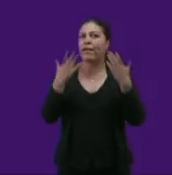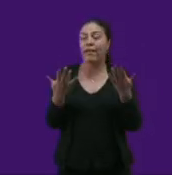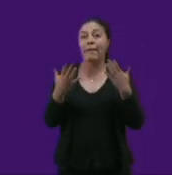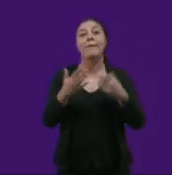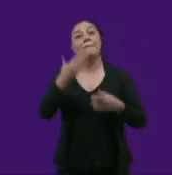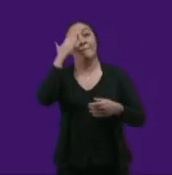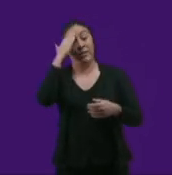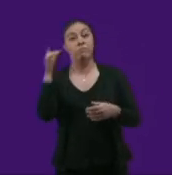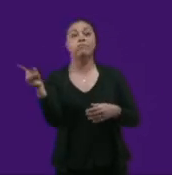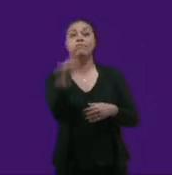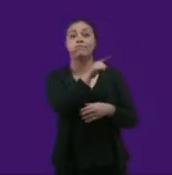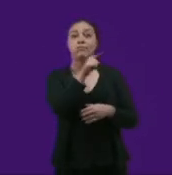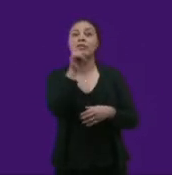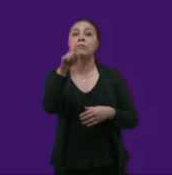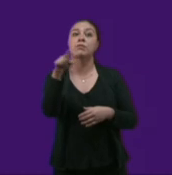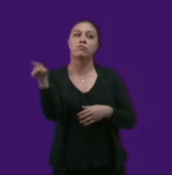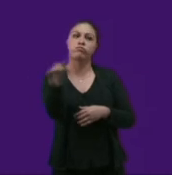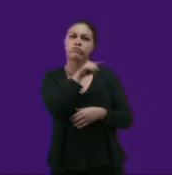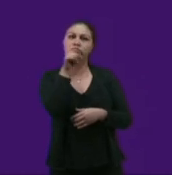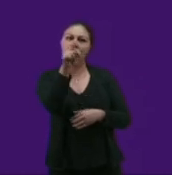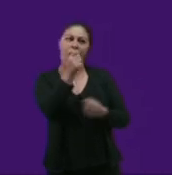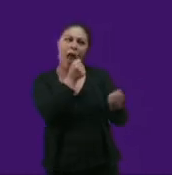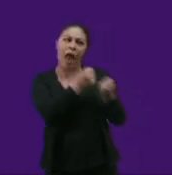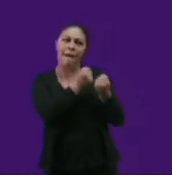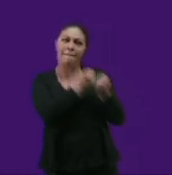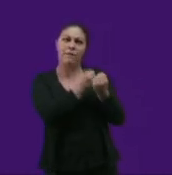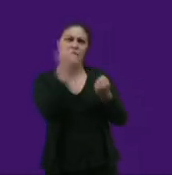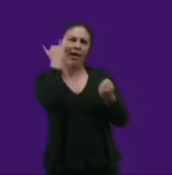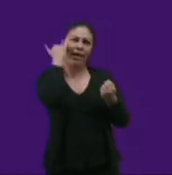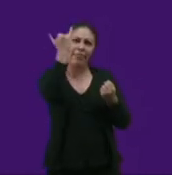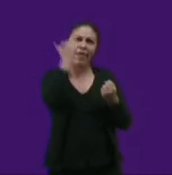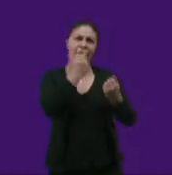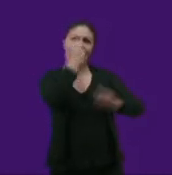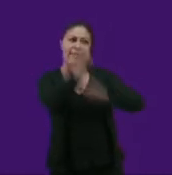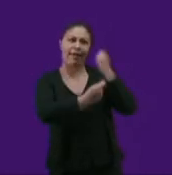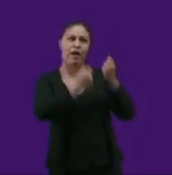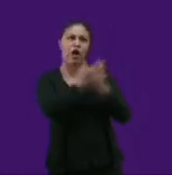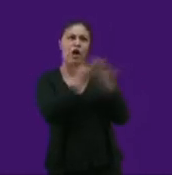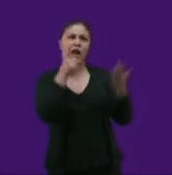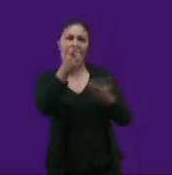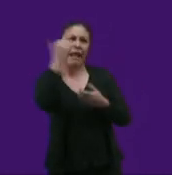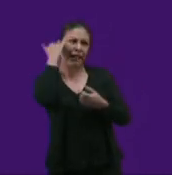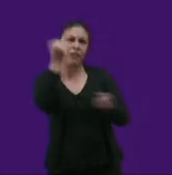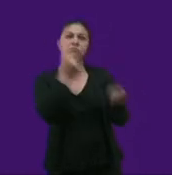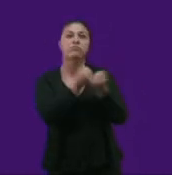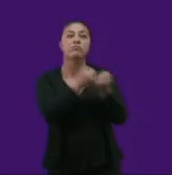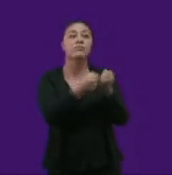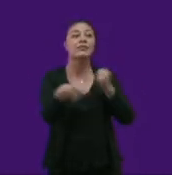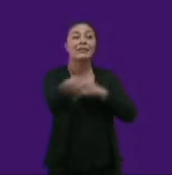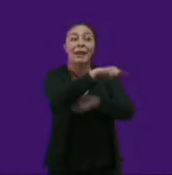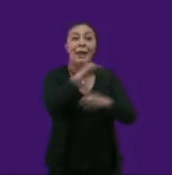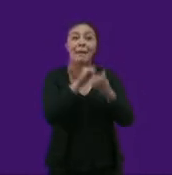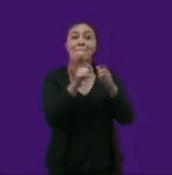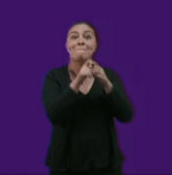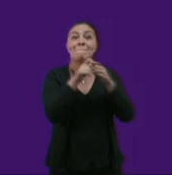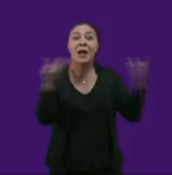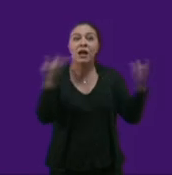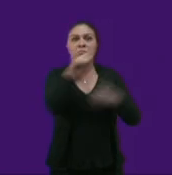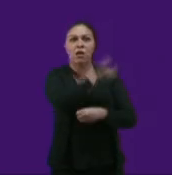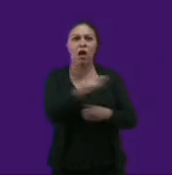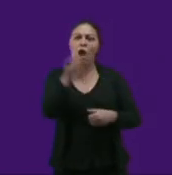son semilla de emprendimiento con Mercado Shops, con una gran cantidad de personas que encontraron en Mercado